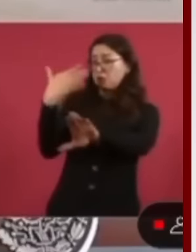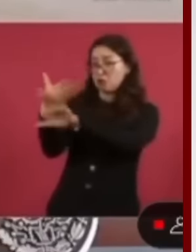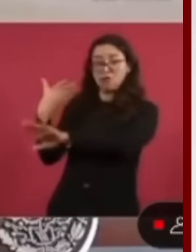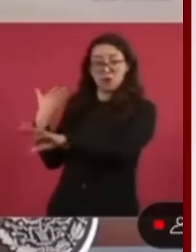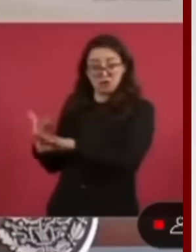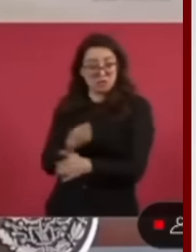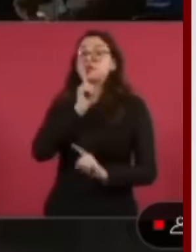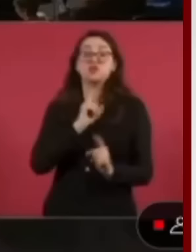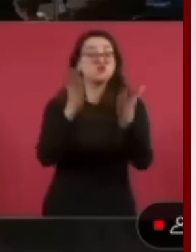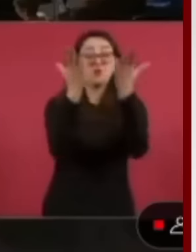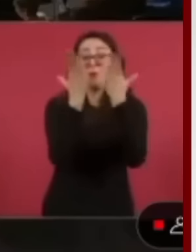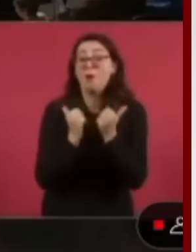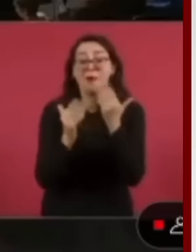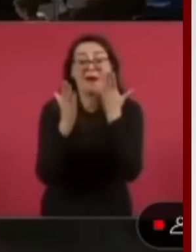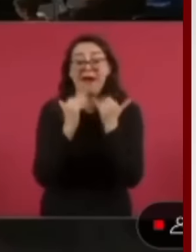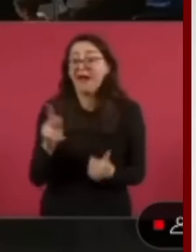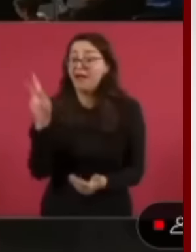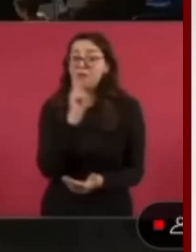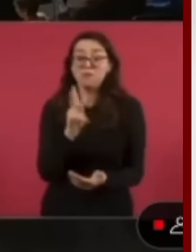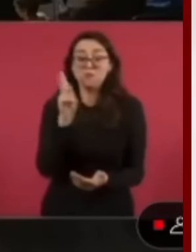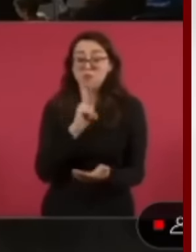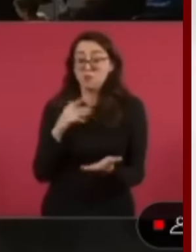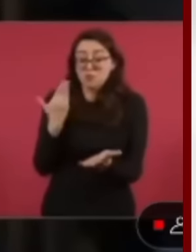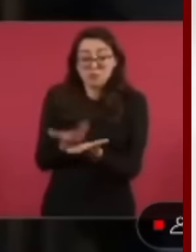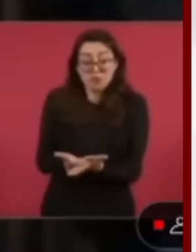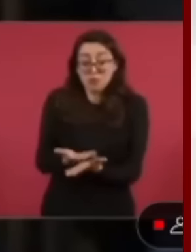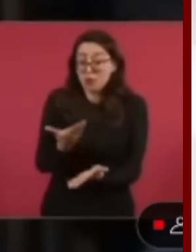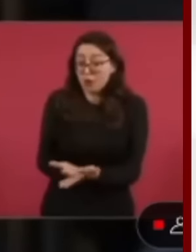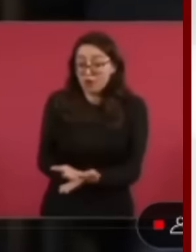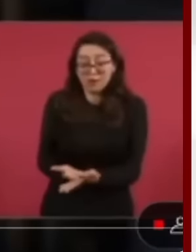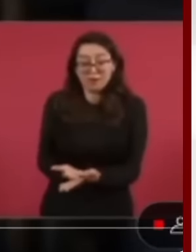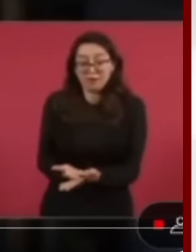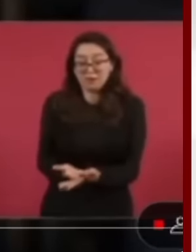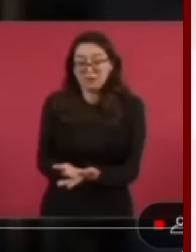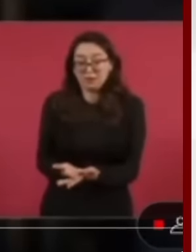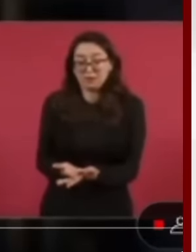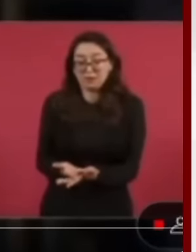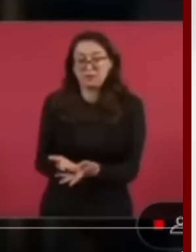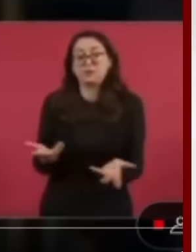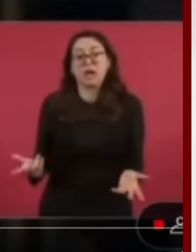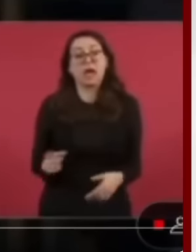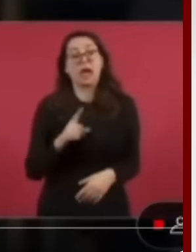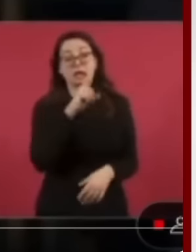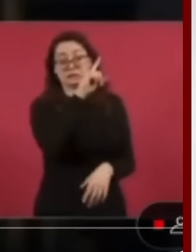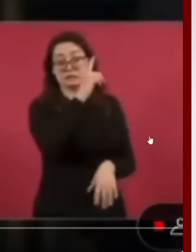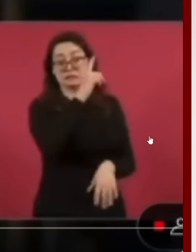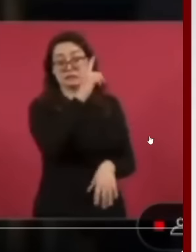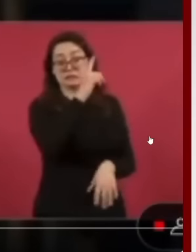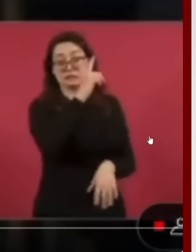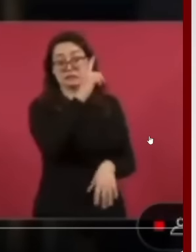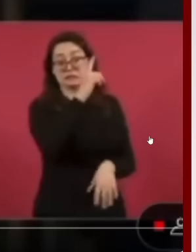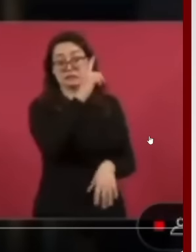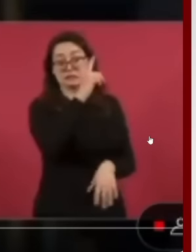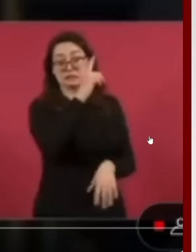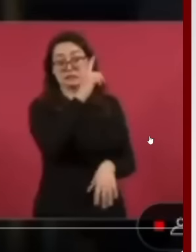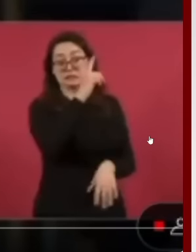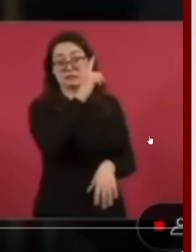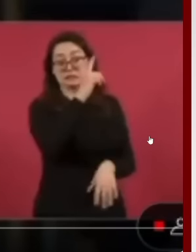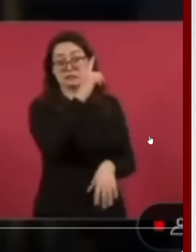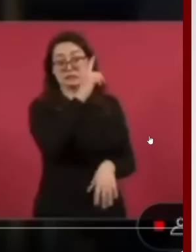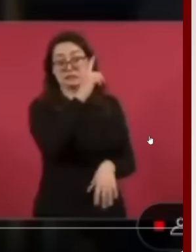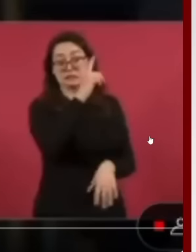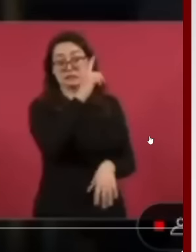sin una prueba porque Estados Unidos si esto hubiera ocurrido hay sanciones para esto señor Oh Estados